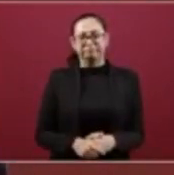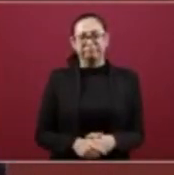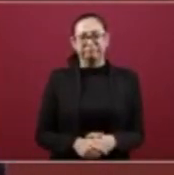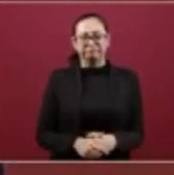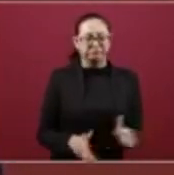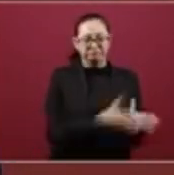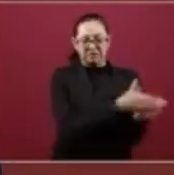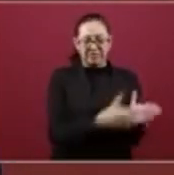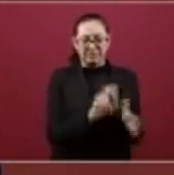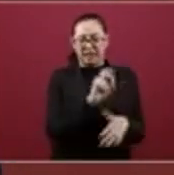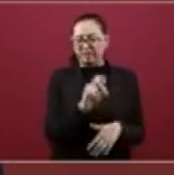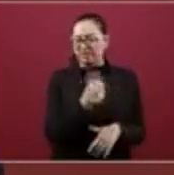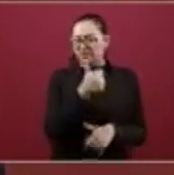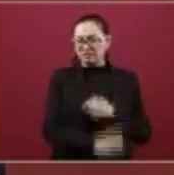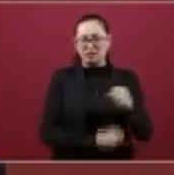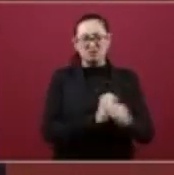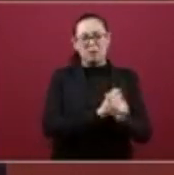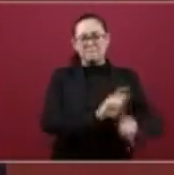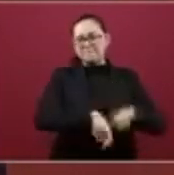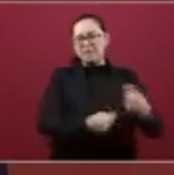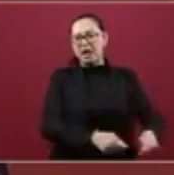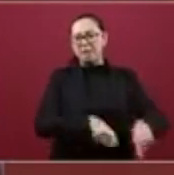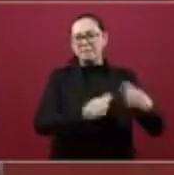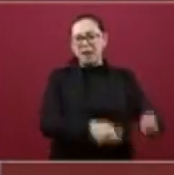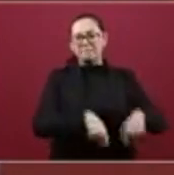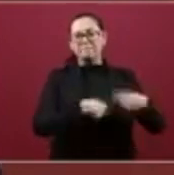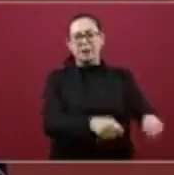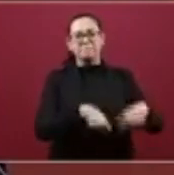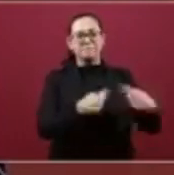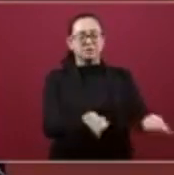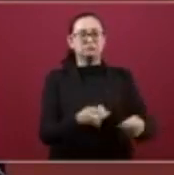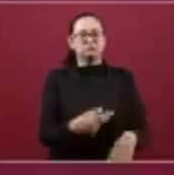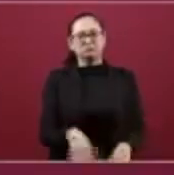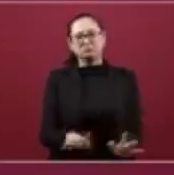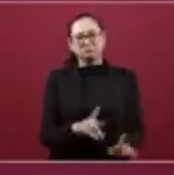36 años. Ni Porfirio Díaz